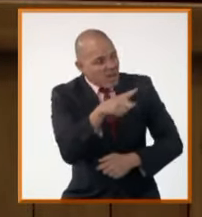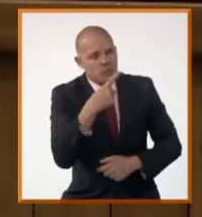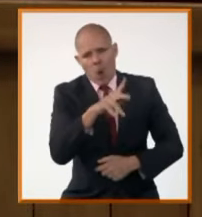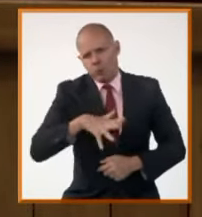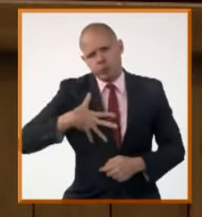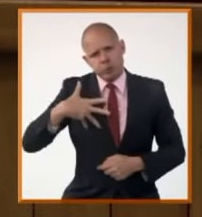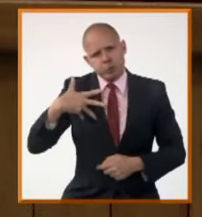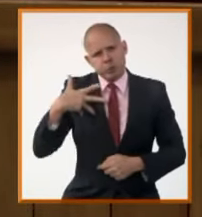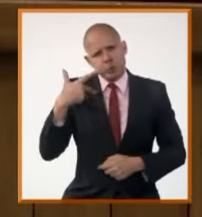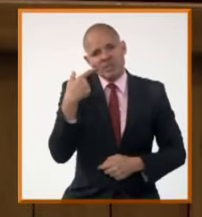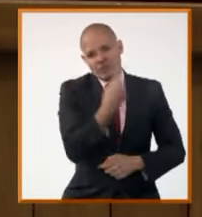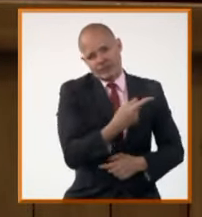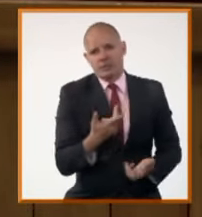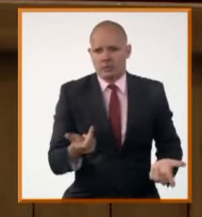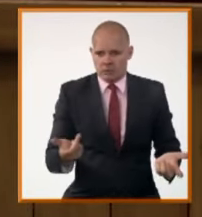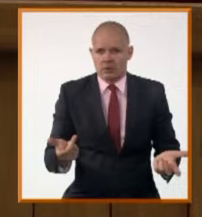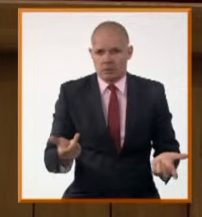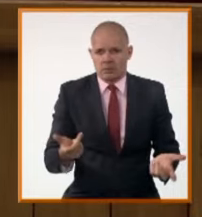abusivos y especulativos.